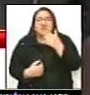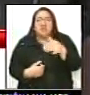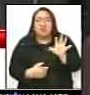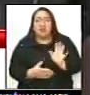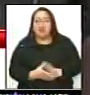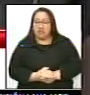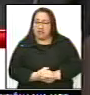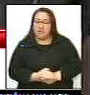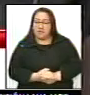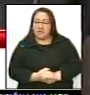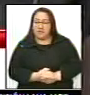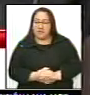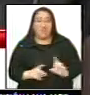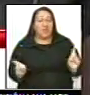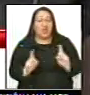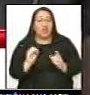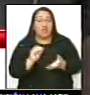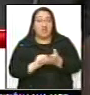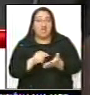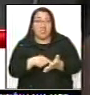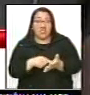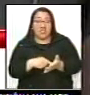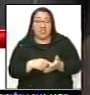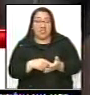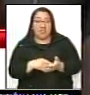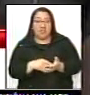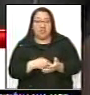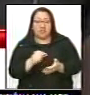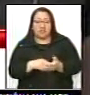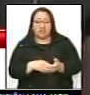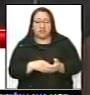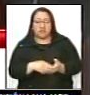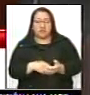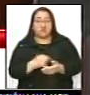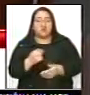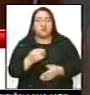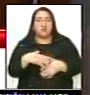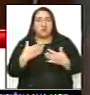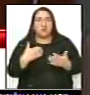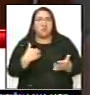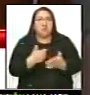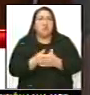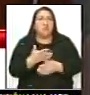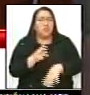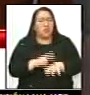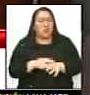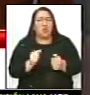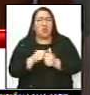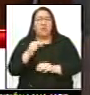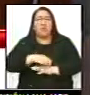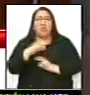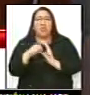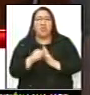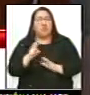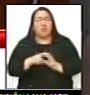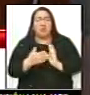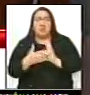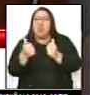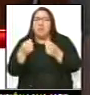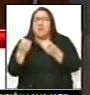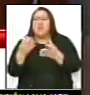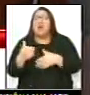no importa. No se colige que esto sea para ellas impedimento posible de colusionar con el preceptado en la